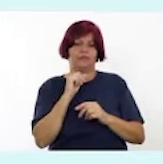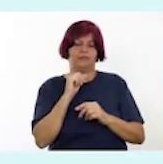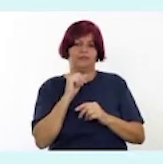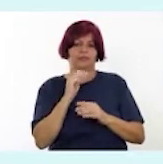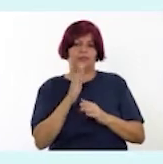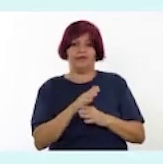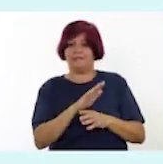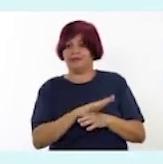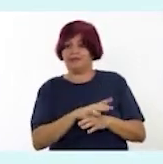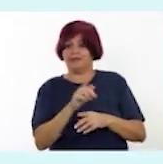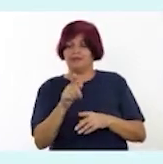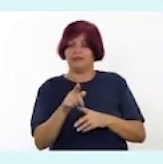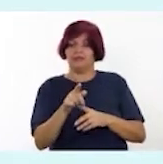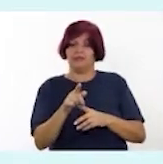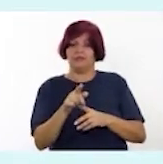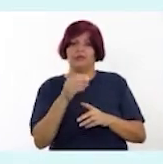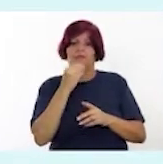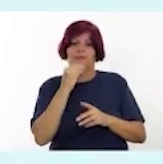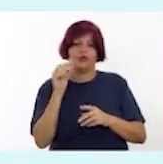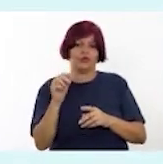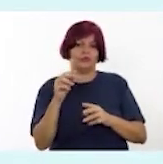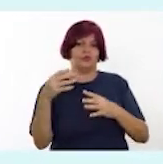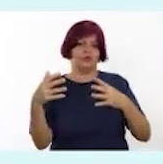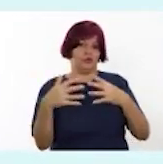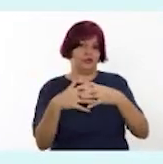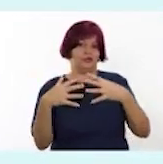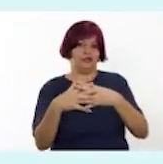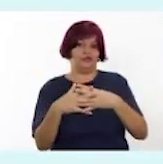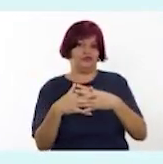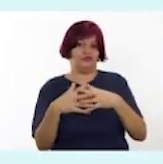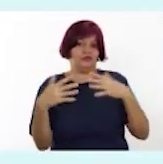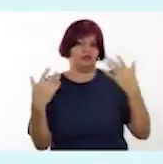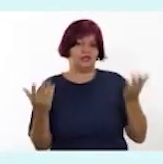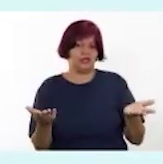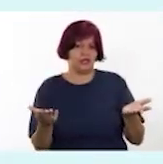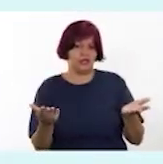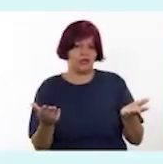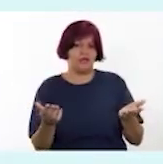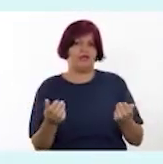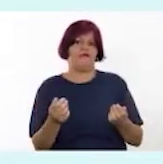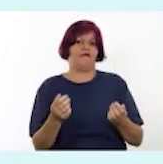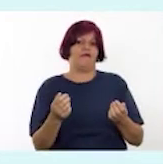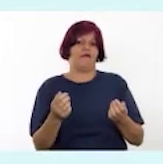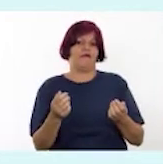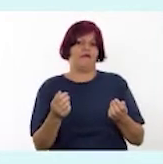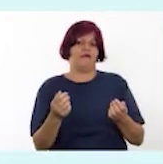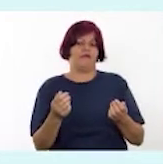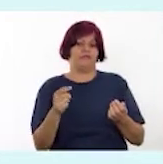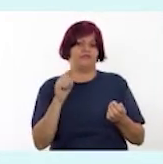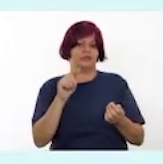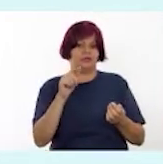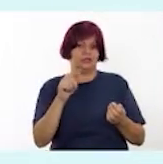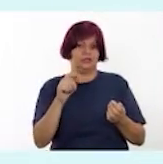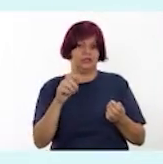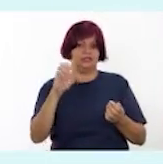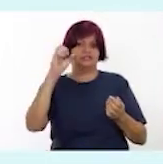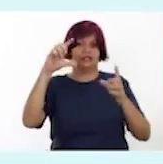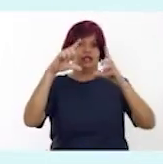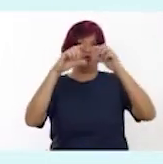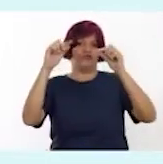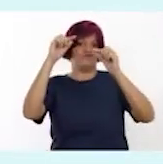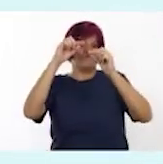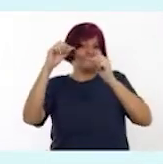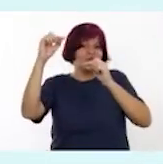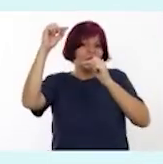A partir de ahí, nosotros podemos entonces establecer una relación entre esas ecuaciones